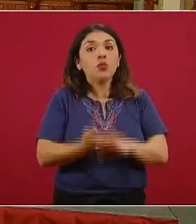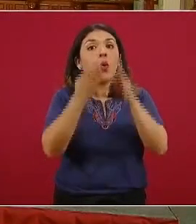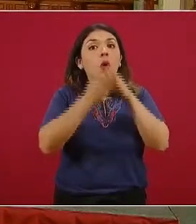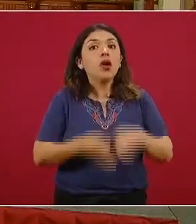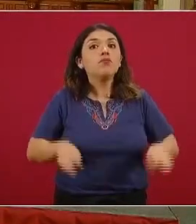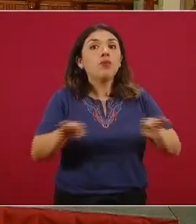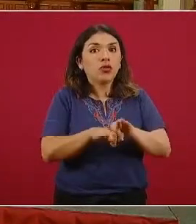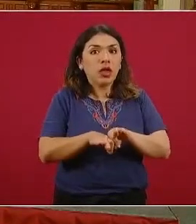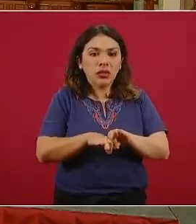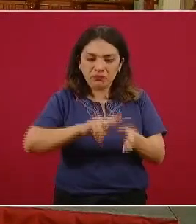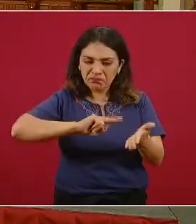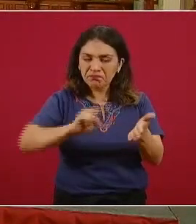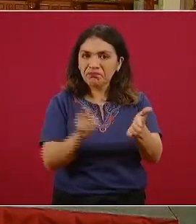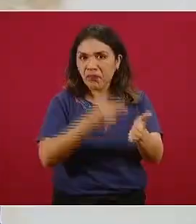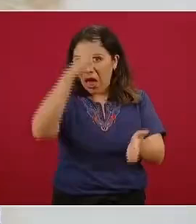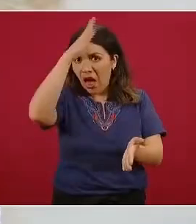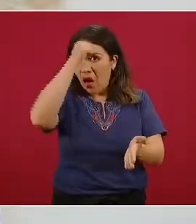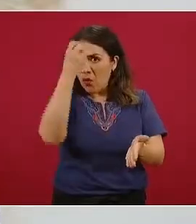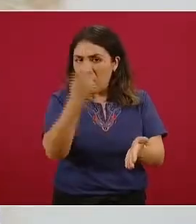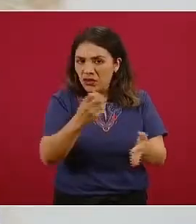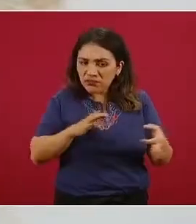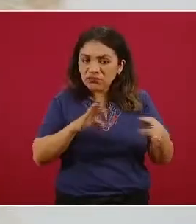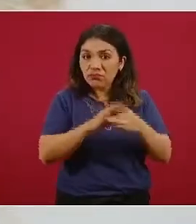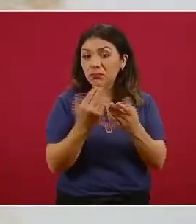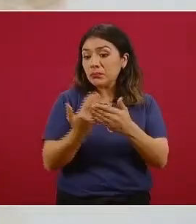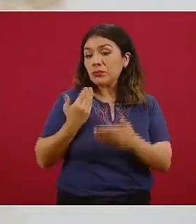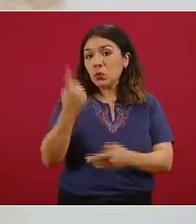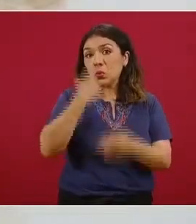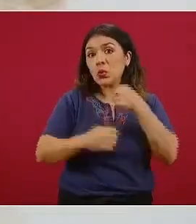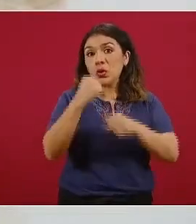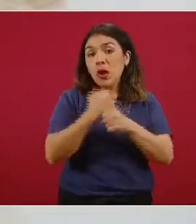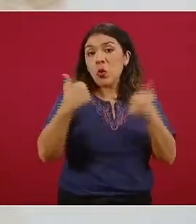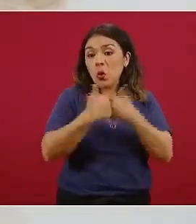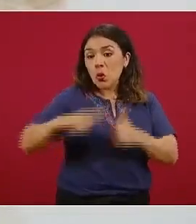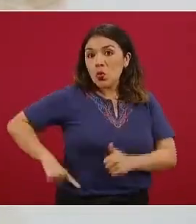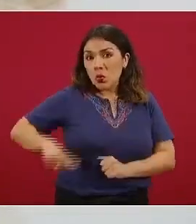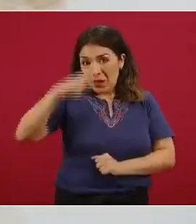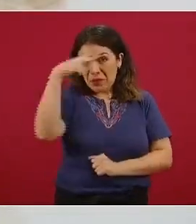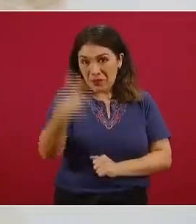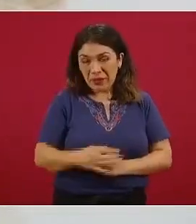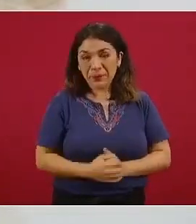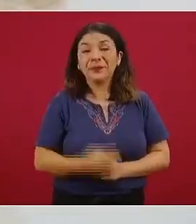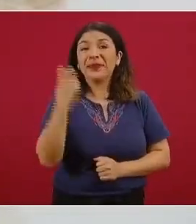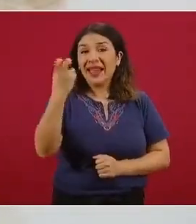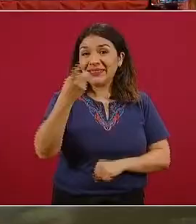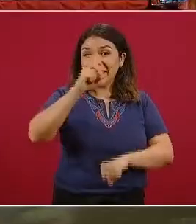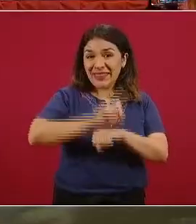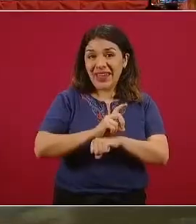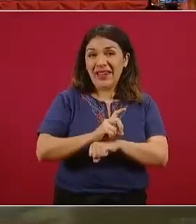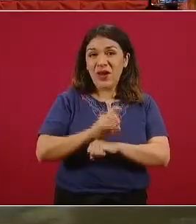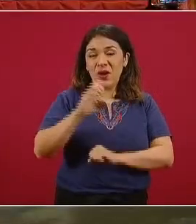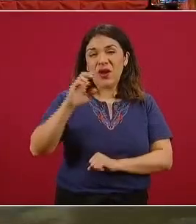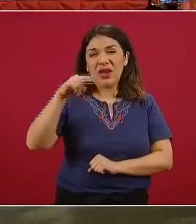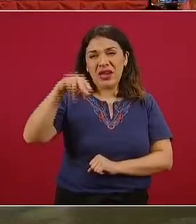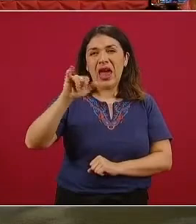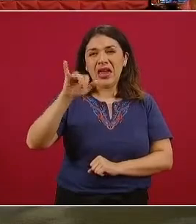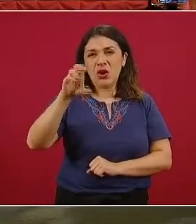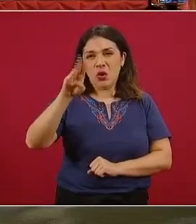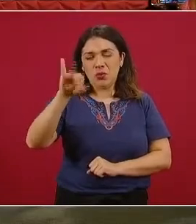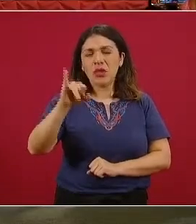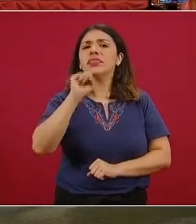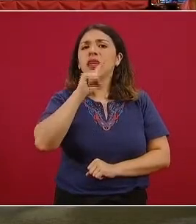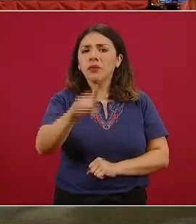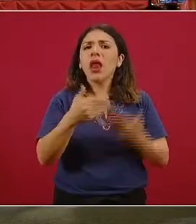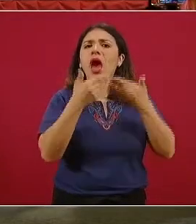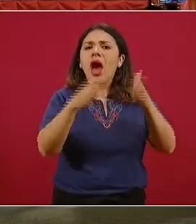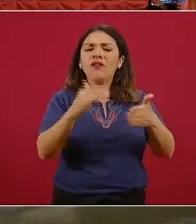importante confirmar ese compromiso el año pasado el gobierno actual. Bueno, en la cumbre de Nairobi, además, se abrieron